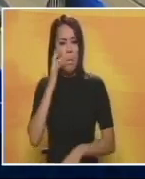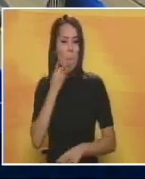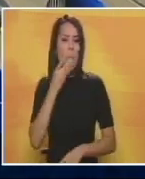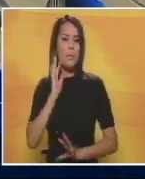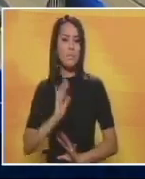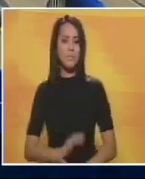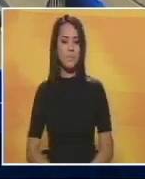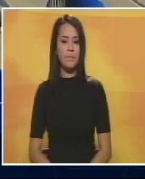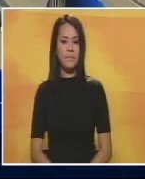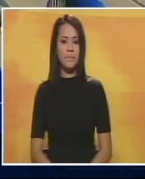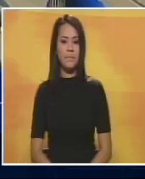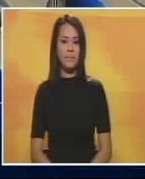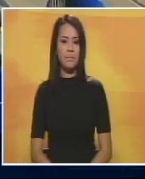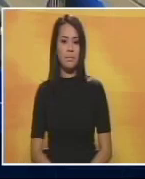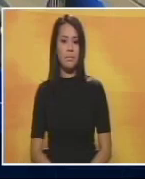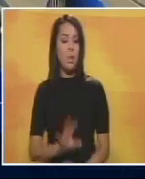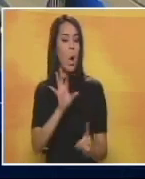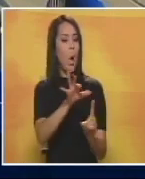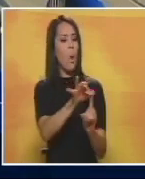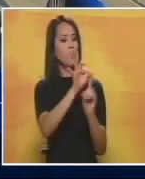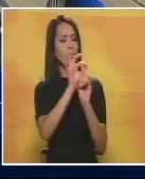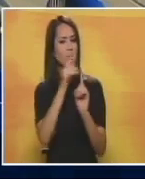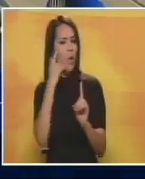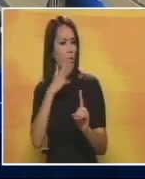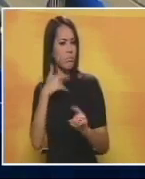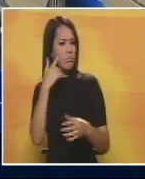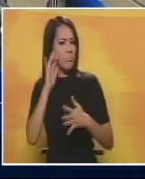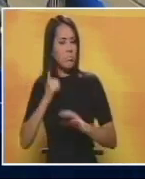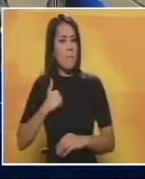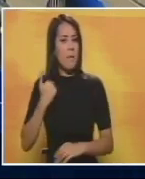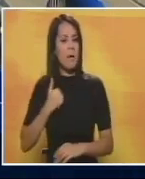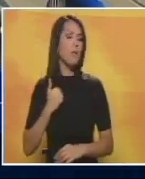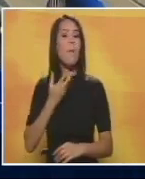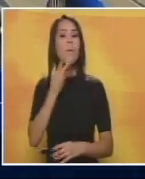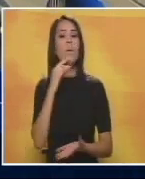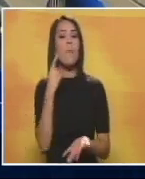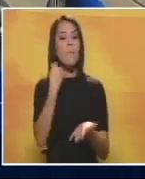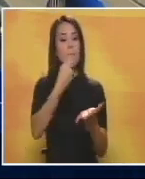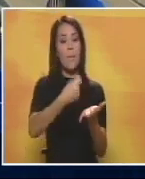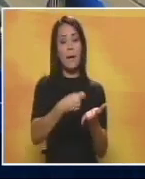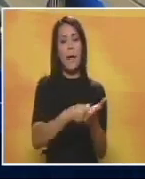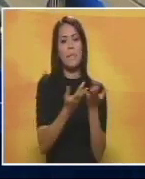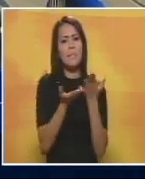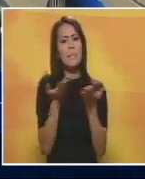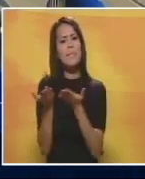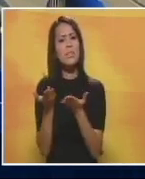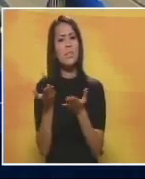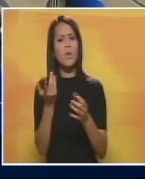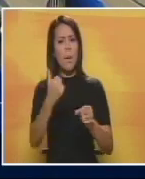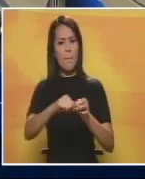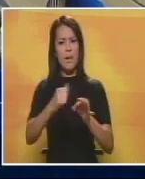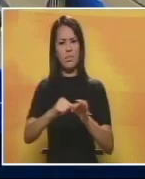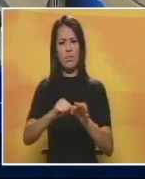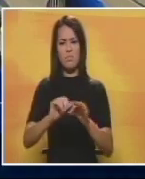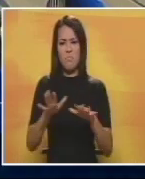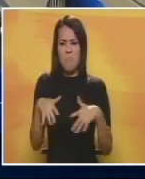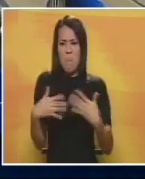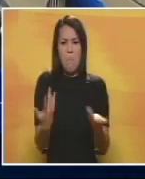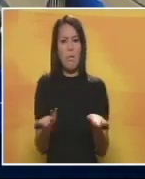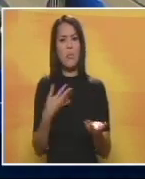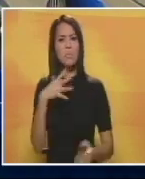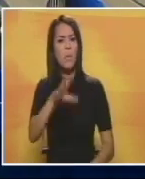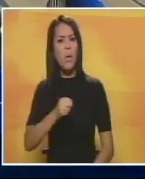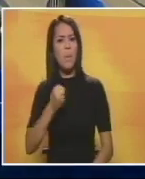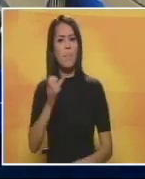está como una opción pagar un inmueble en petros. ¿Y para qué yo voy a comprar petro? ¿Y para qué yo voy a recibir